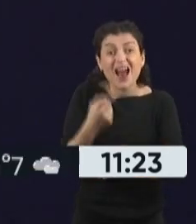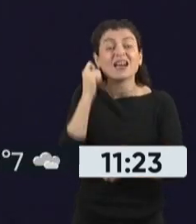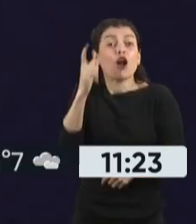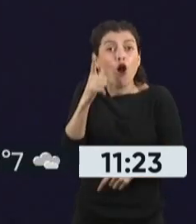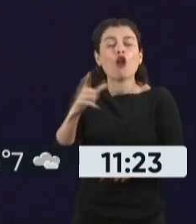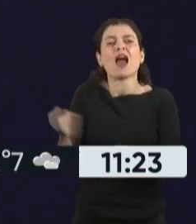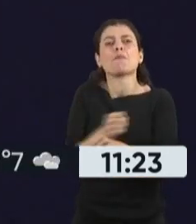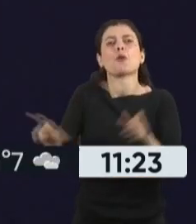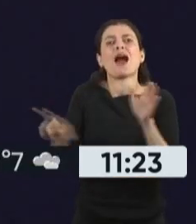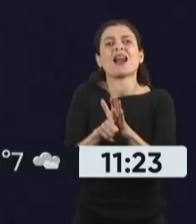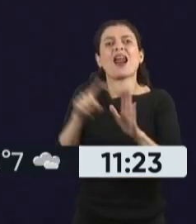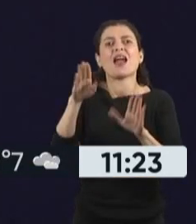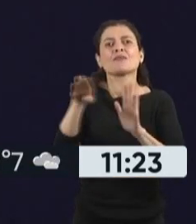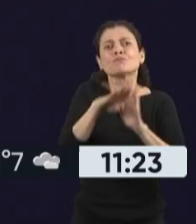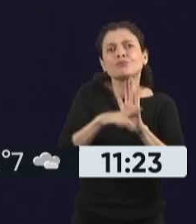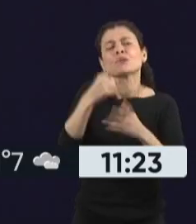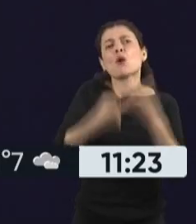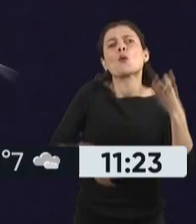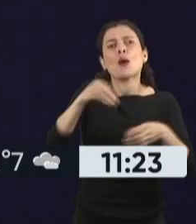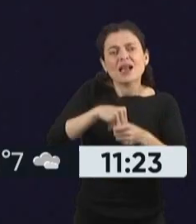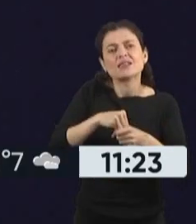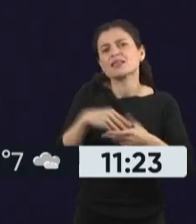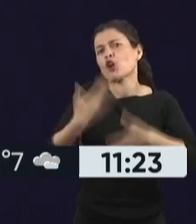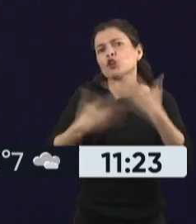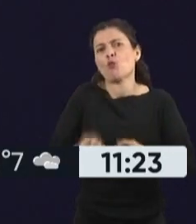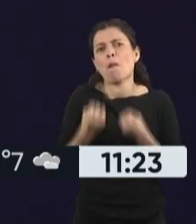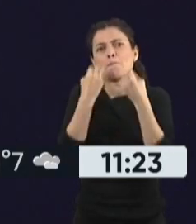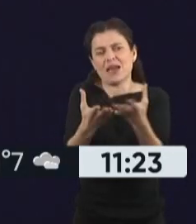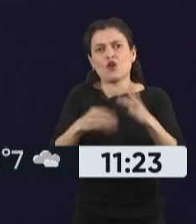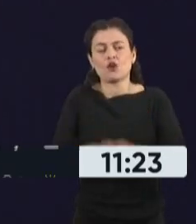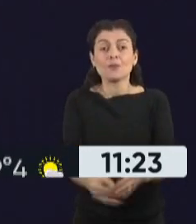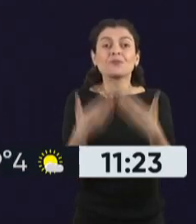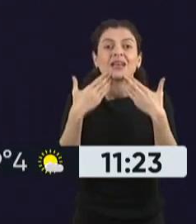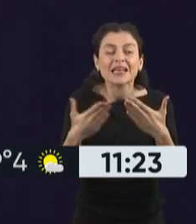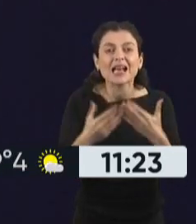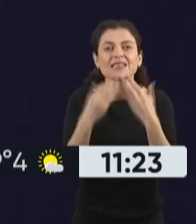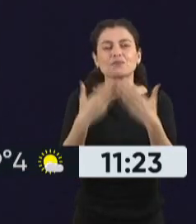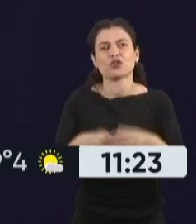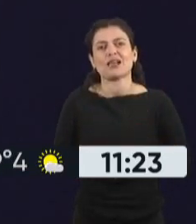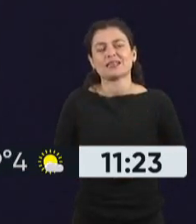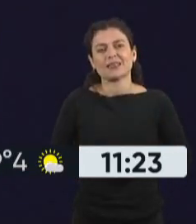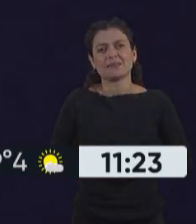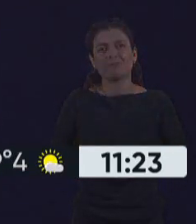adicional para que eso así ocurra. Señores, muchas gracias. Jaime, disfruta de tus alfajores. Hasta luego.